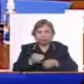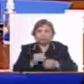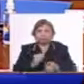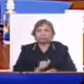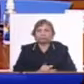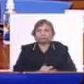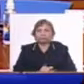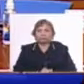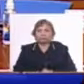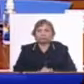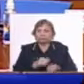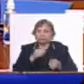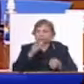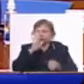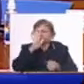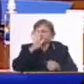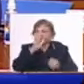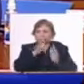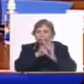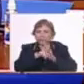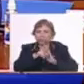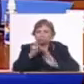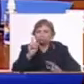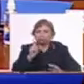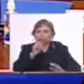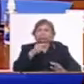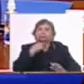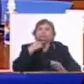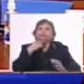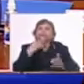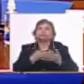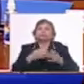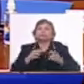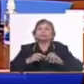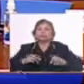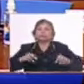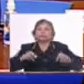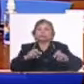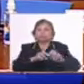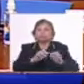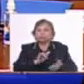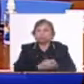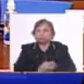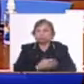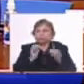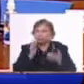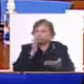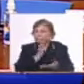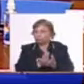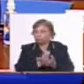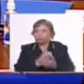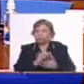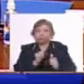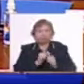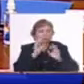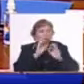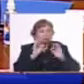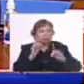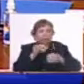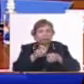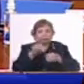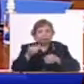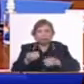adicional. 5 minutos para cada portavoz de los grupos parlamentarios sin interrupciones y sin